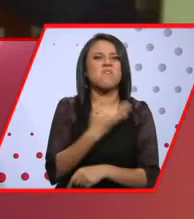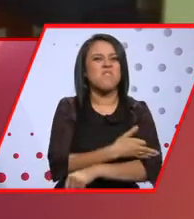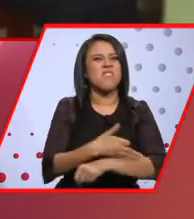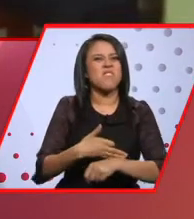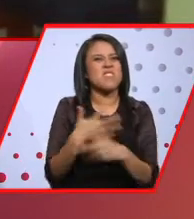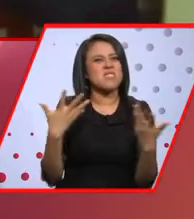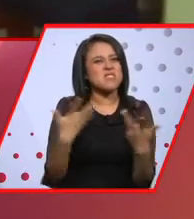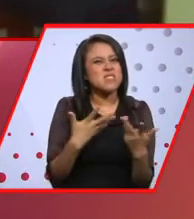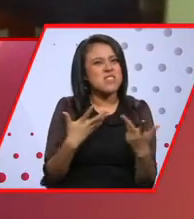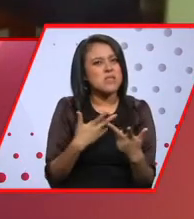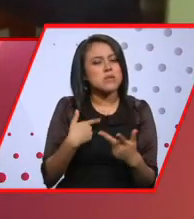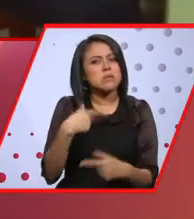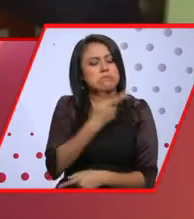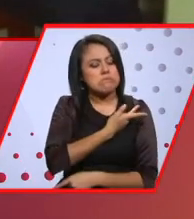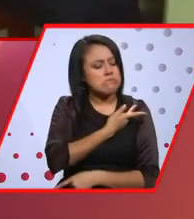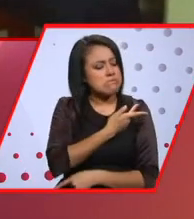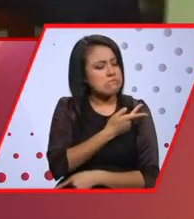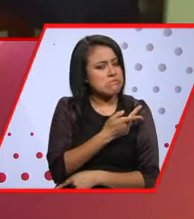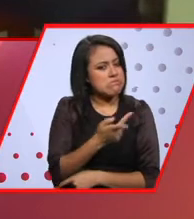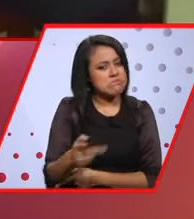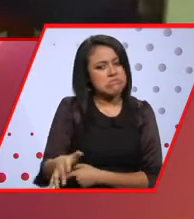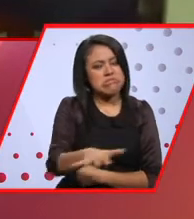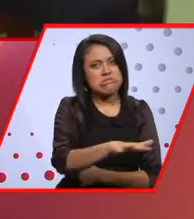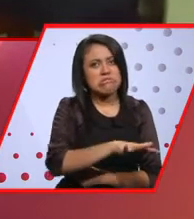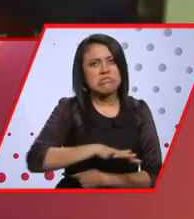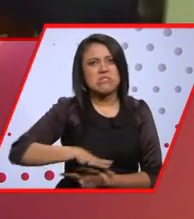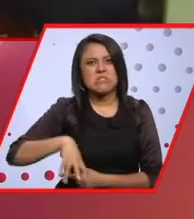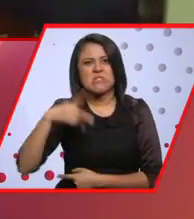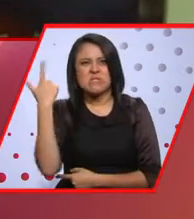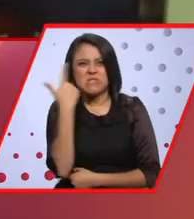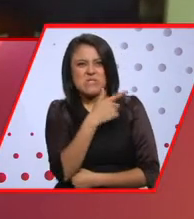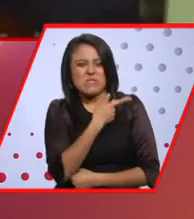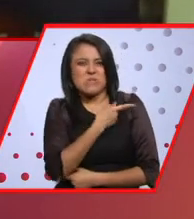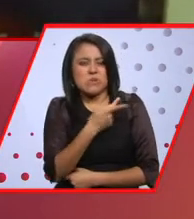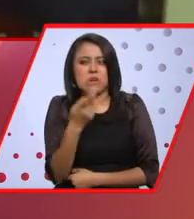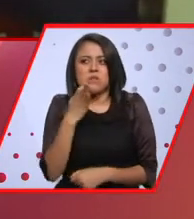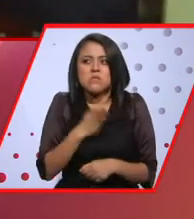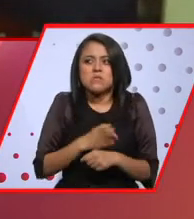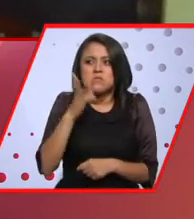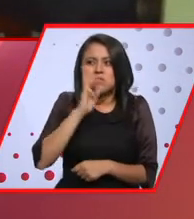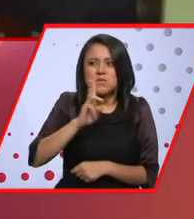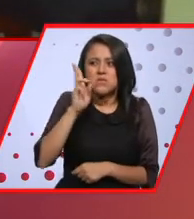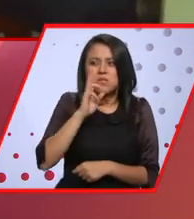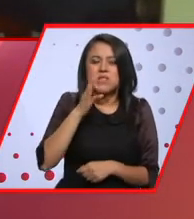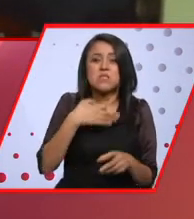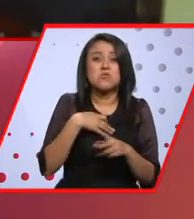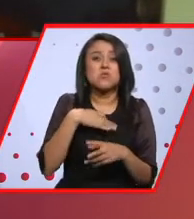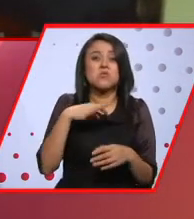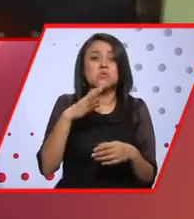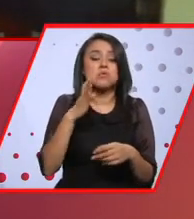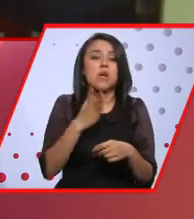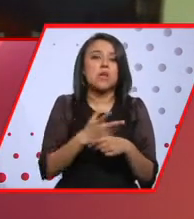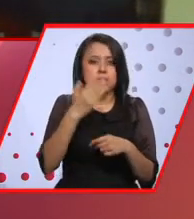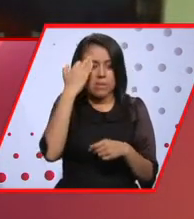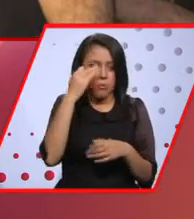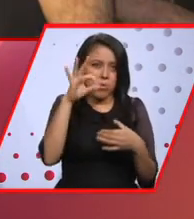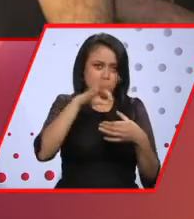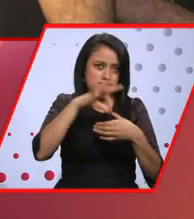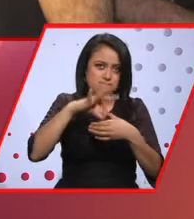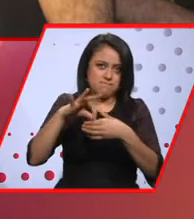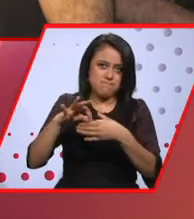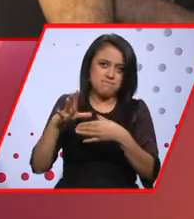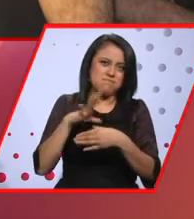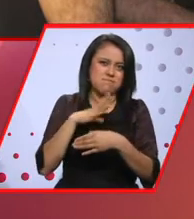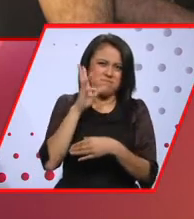familias, la pobreza en la que dejó sumido al Estado. Hoy golpea, son épocas de elecciones, hoy la actitud de